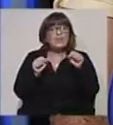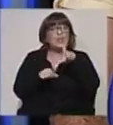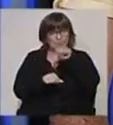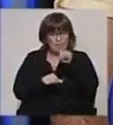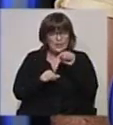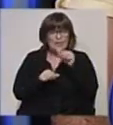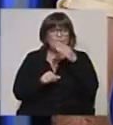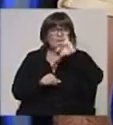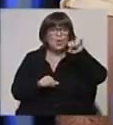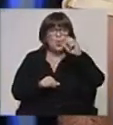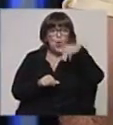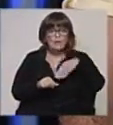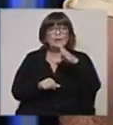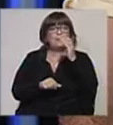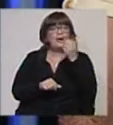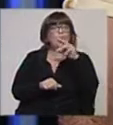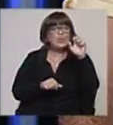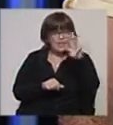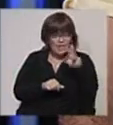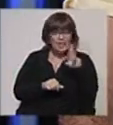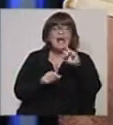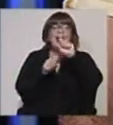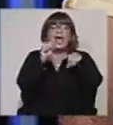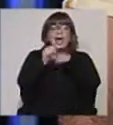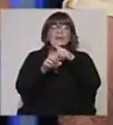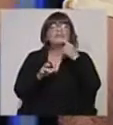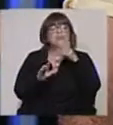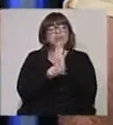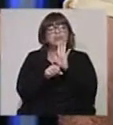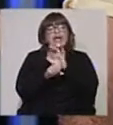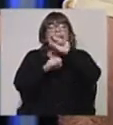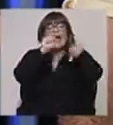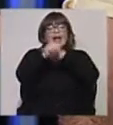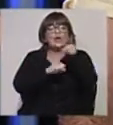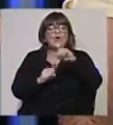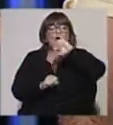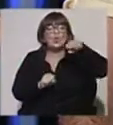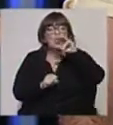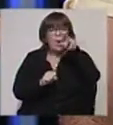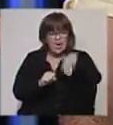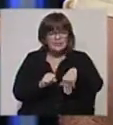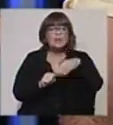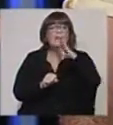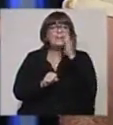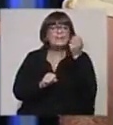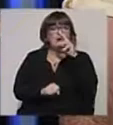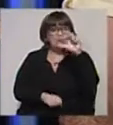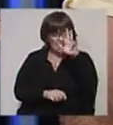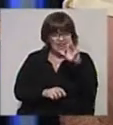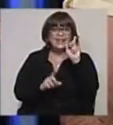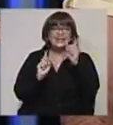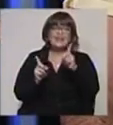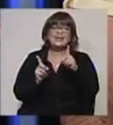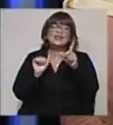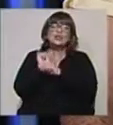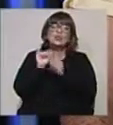Twitter, Juan Polié, ¿cómo es? Arroba Juan Polié. Pensé que tenía la BBC. Y también recuerden que en el canal de BBC Mundo de YouTube pueden